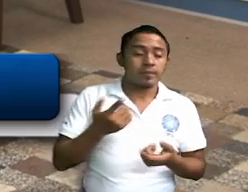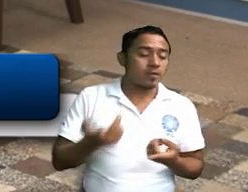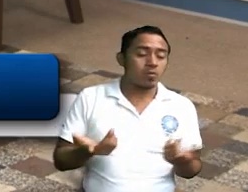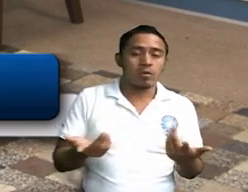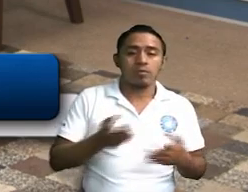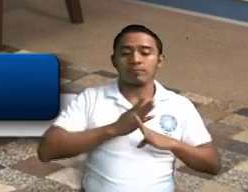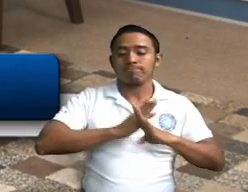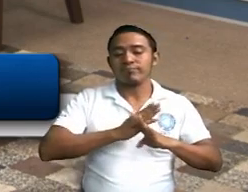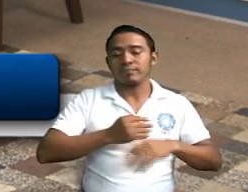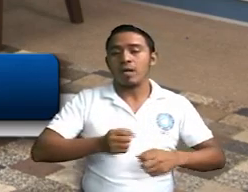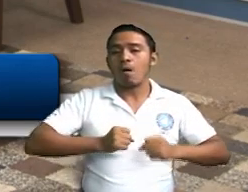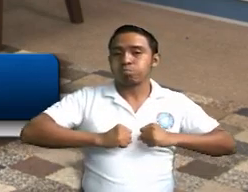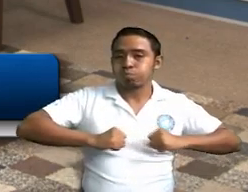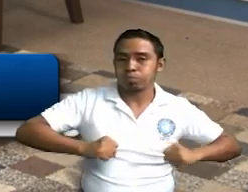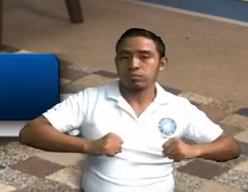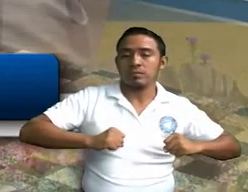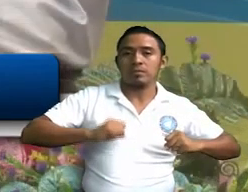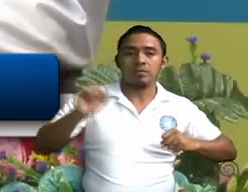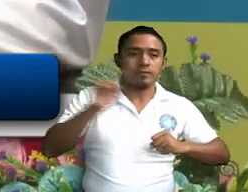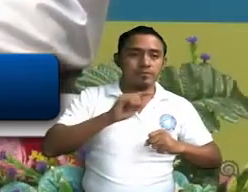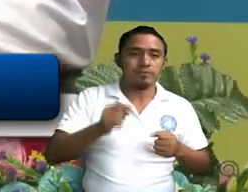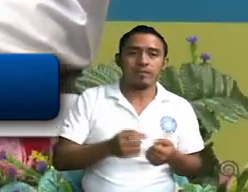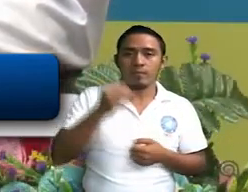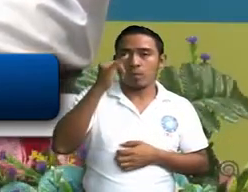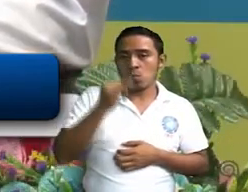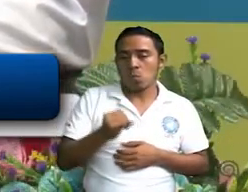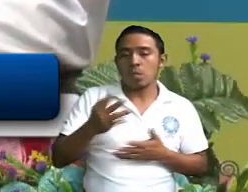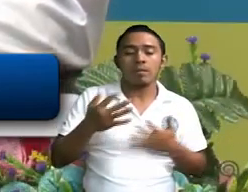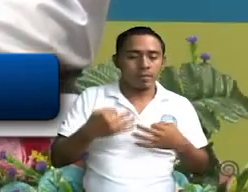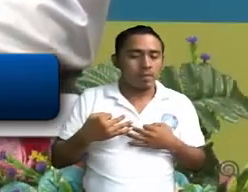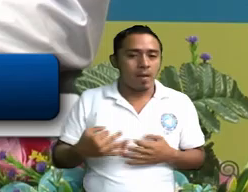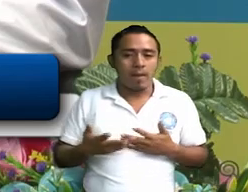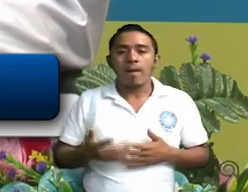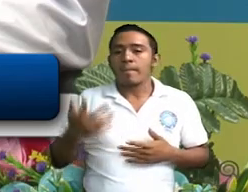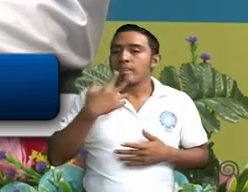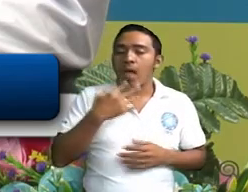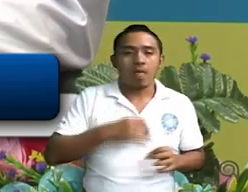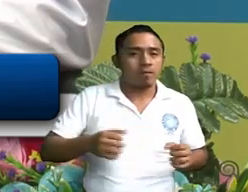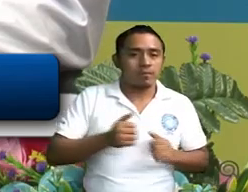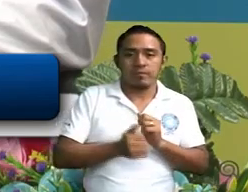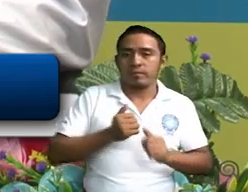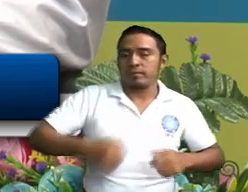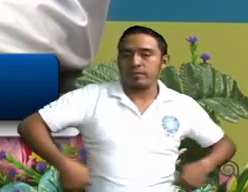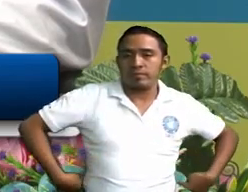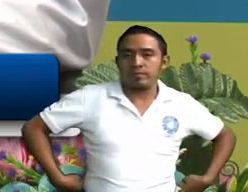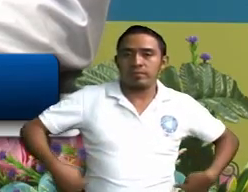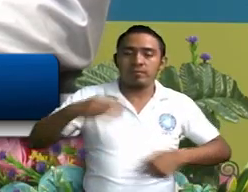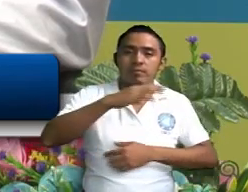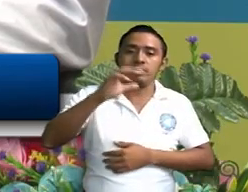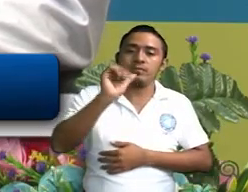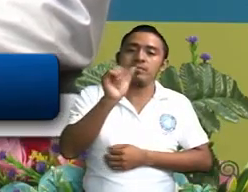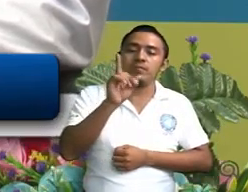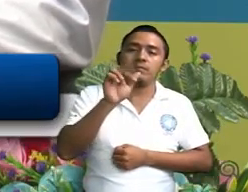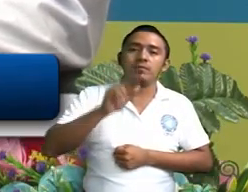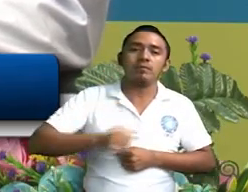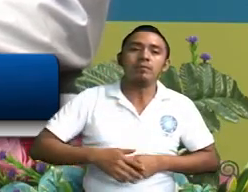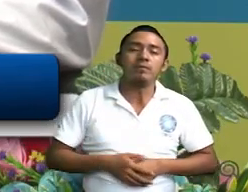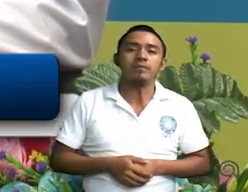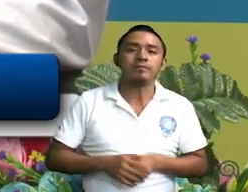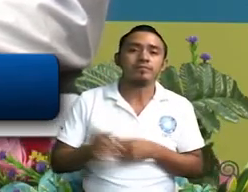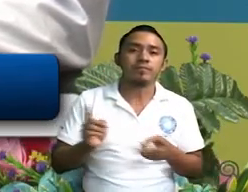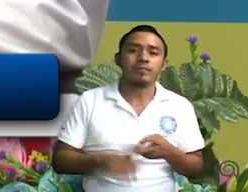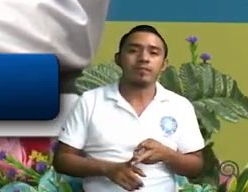primer factor que hay que tratar de modificar para prevenir lo que son las lesiones y las enfermedades en la cadera. En la niñez, pues, lo que